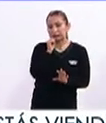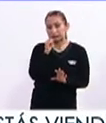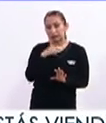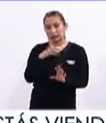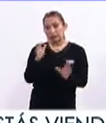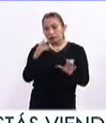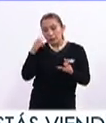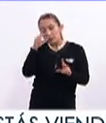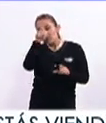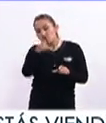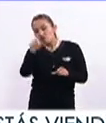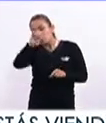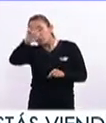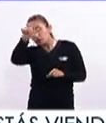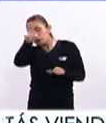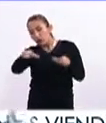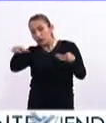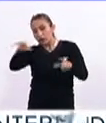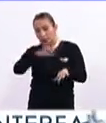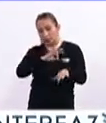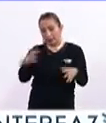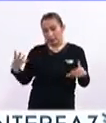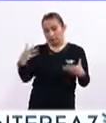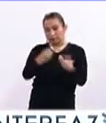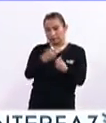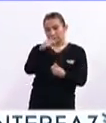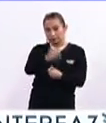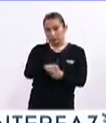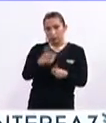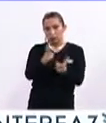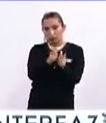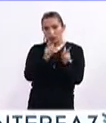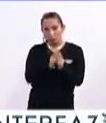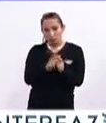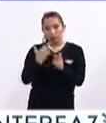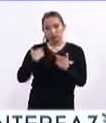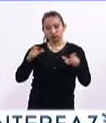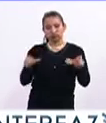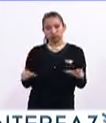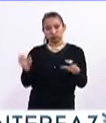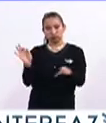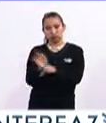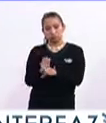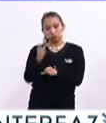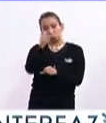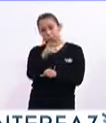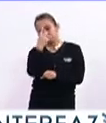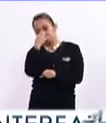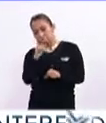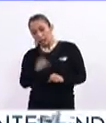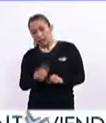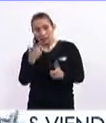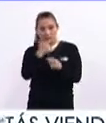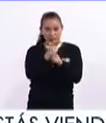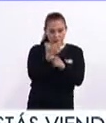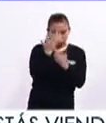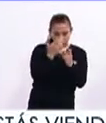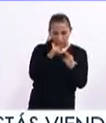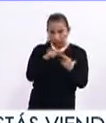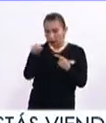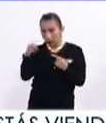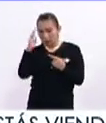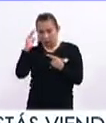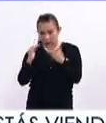analizando el tipo de perfiles profesionales que podrán sumarse a este cuerpo de seguridad, perfiles en el caso de licenciaturas,